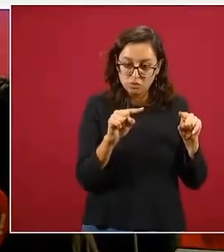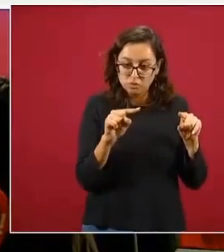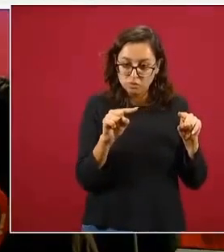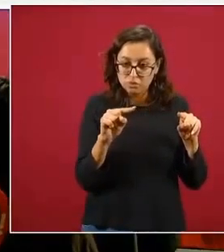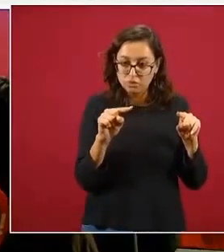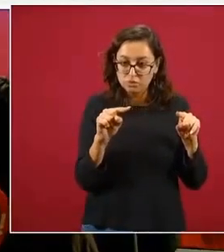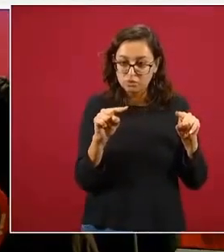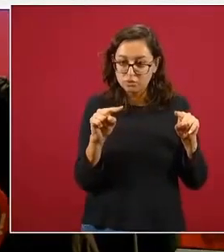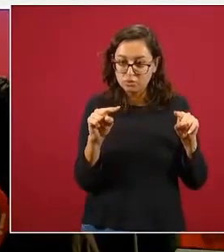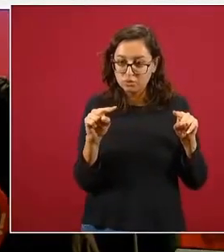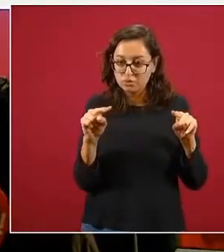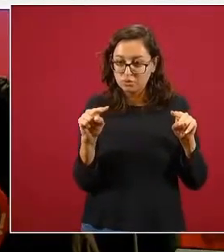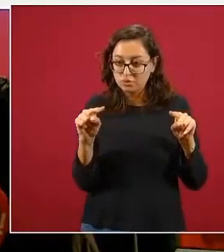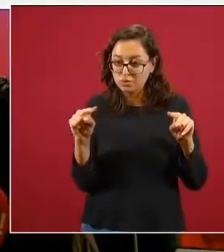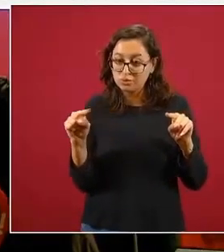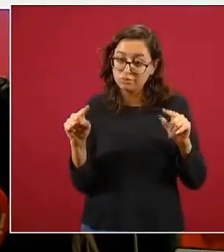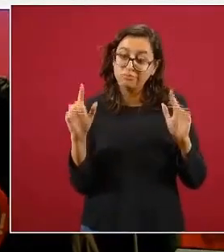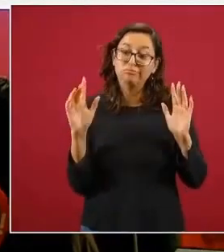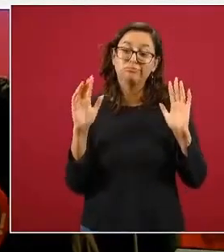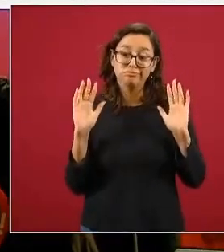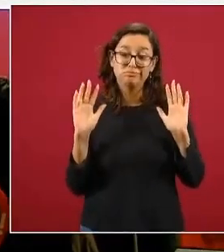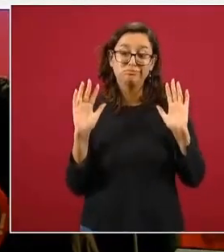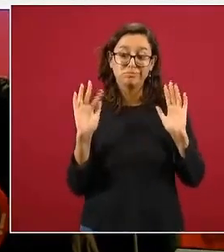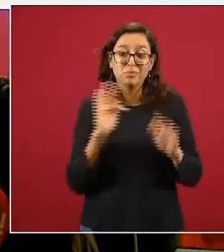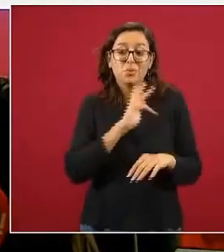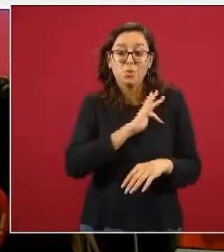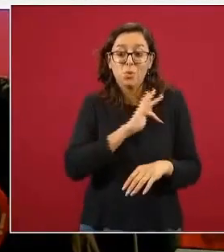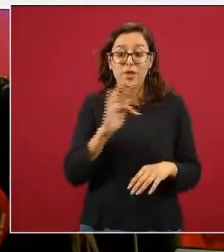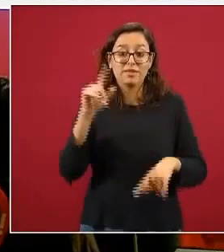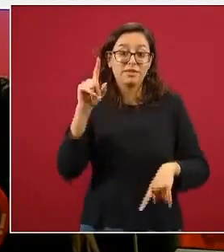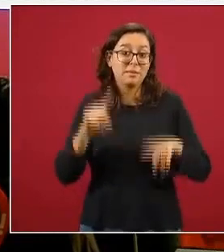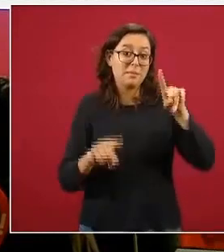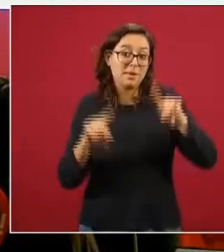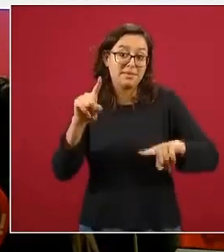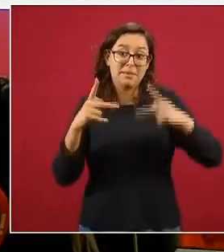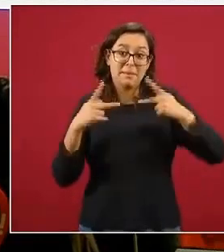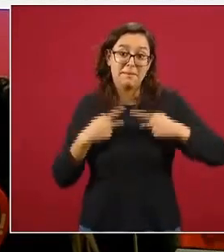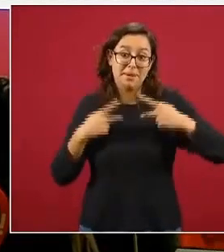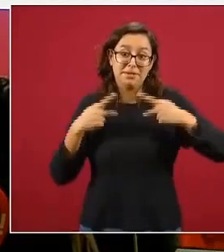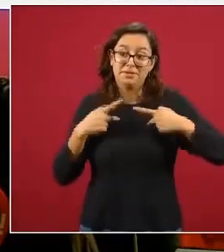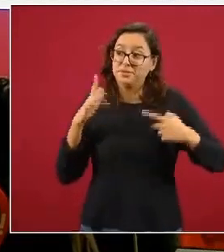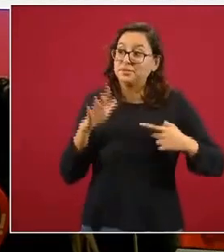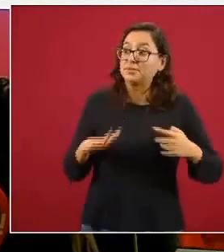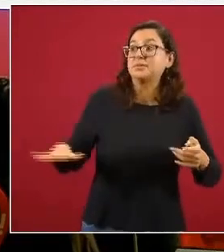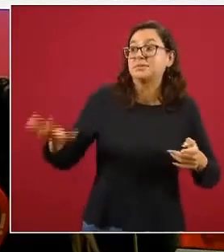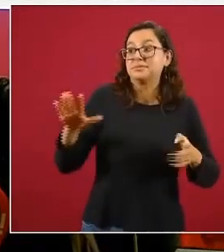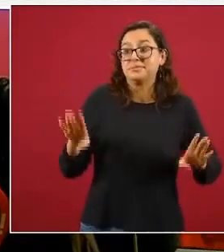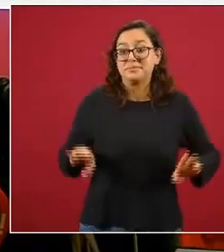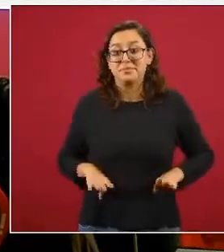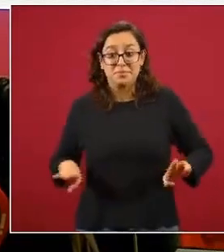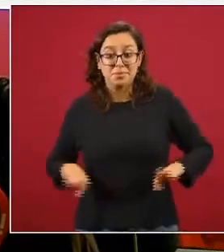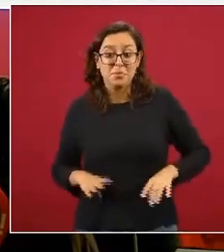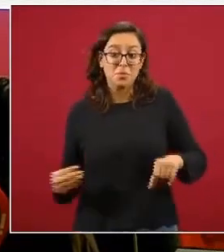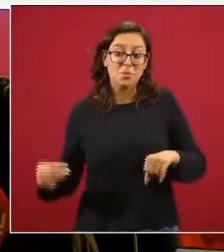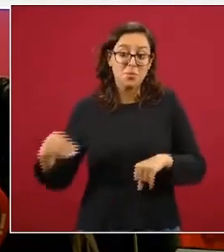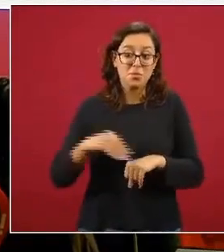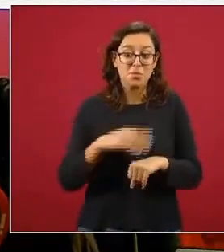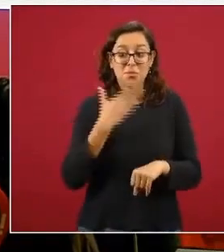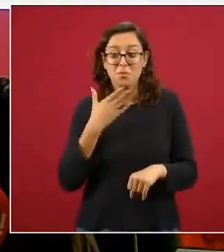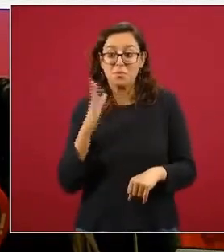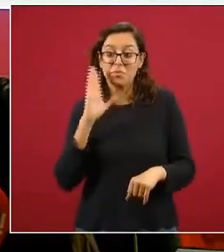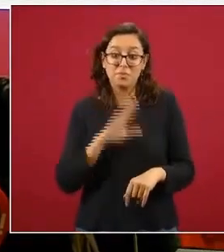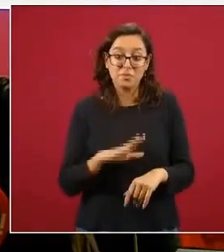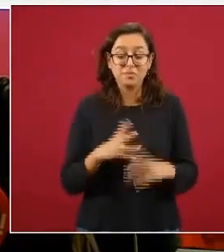razón? Porque este es un fenómeno complejo que depende de la conducta social. Es claro que conforme hemos tenido cambios